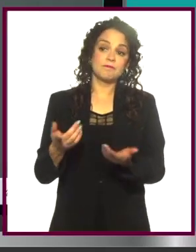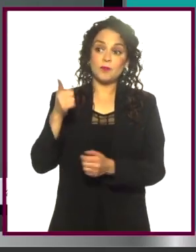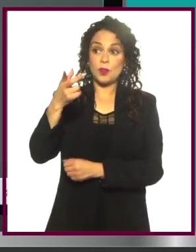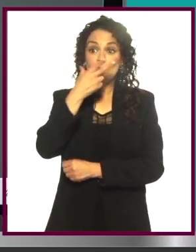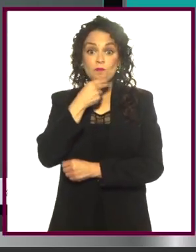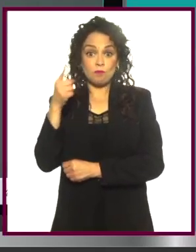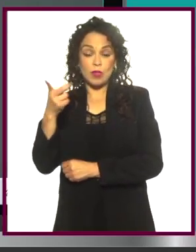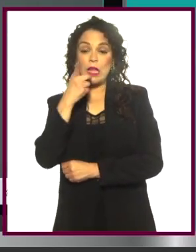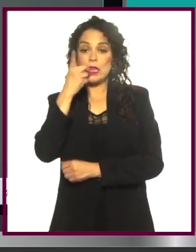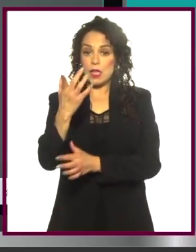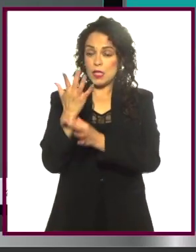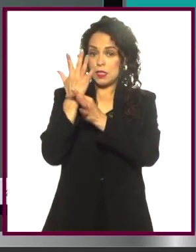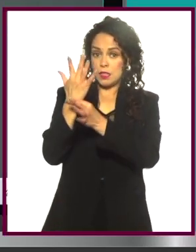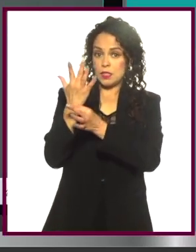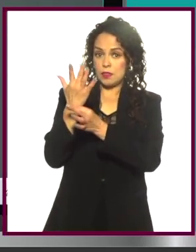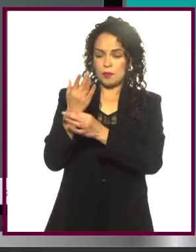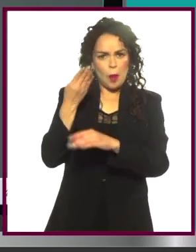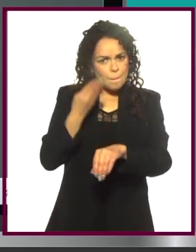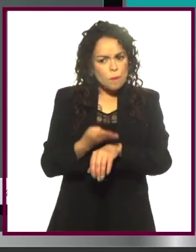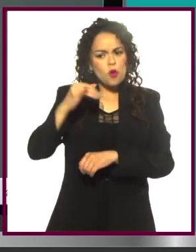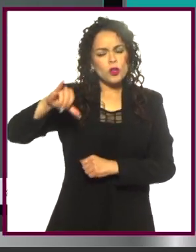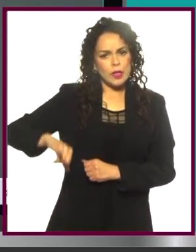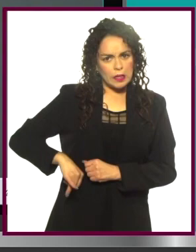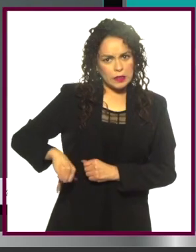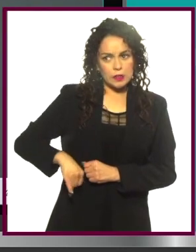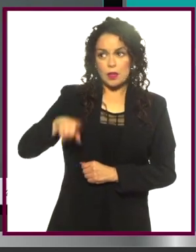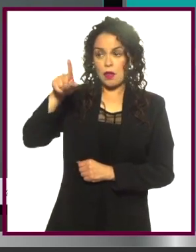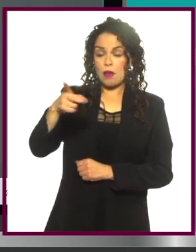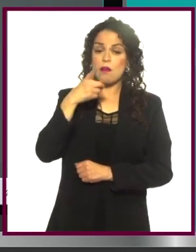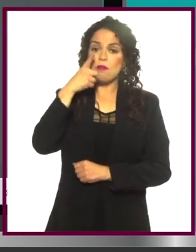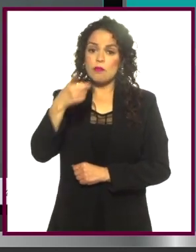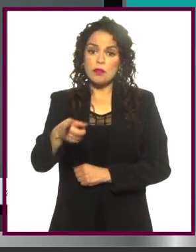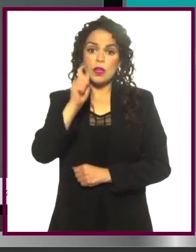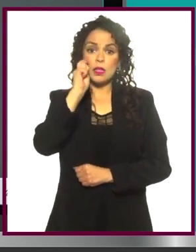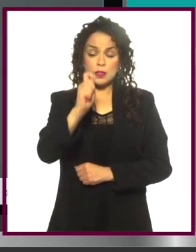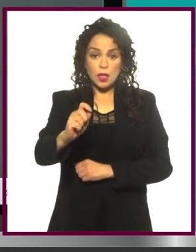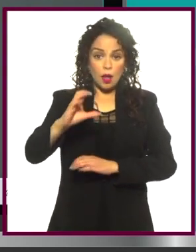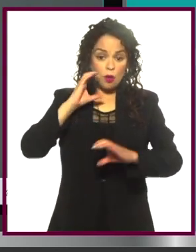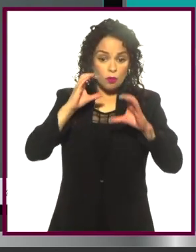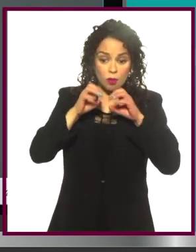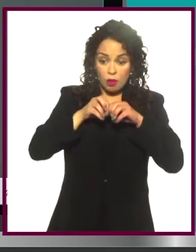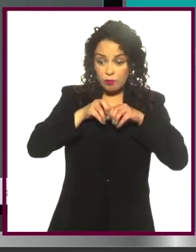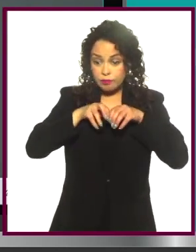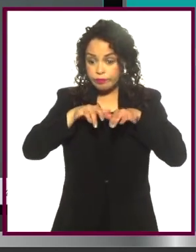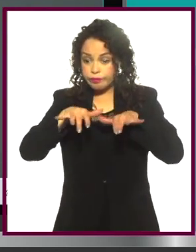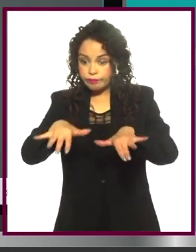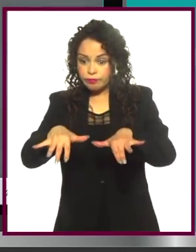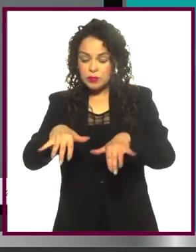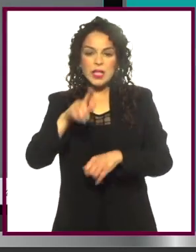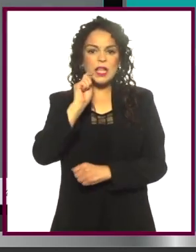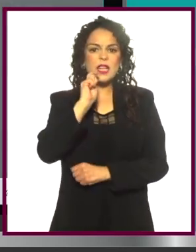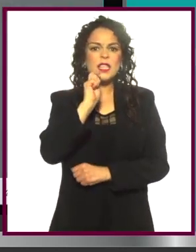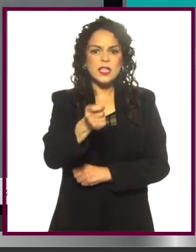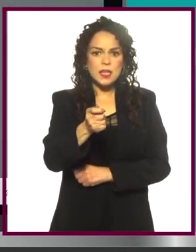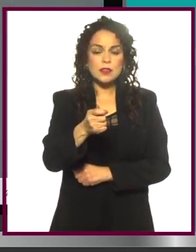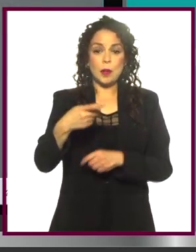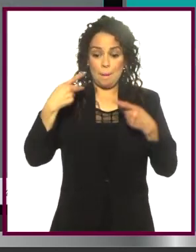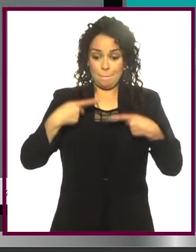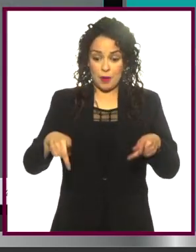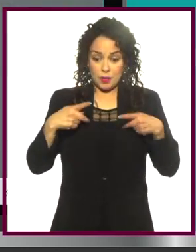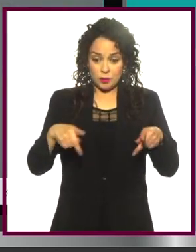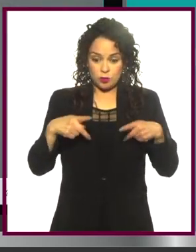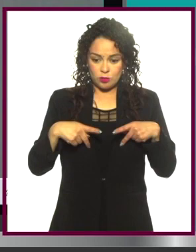Bueno, pues McLuhan decía, es muy interesante, McLuhan decía que los medios de comunicación son extensiones del